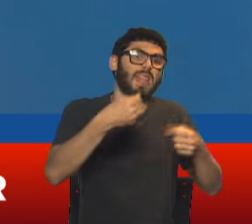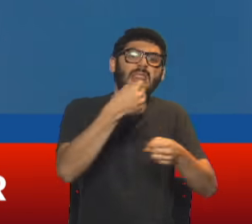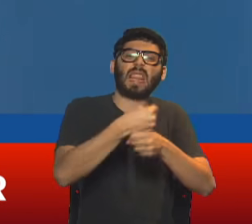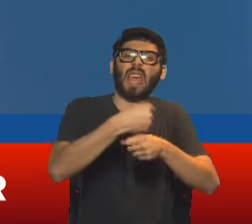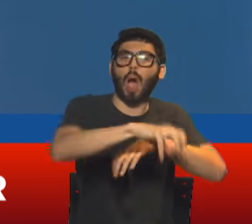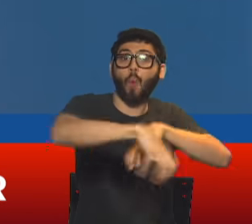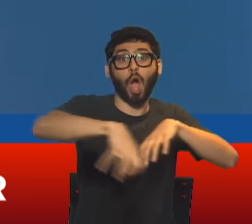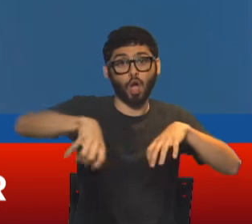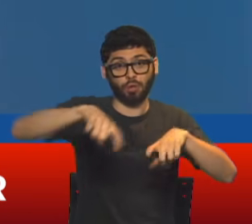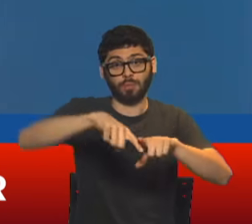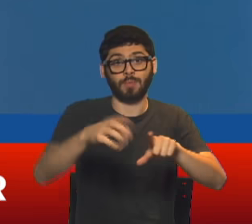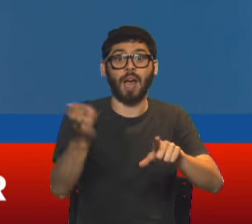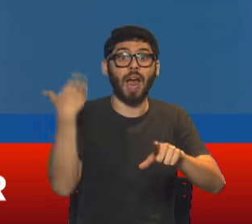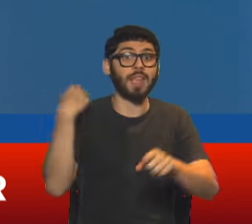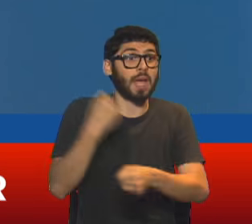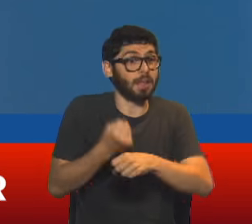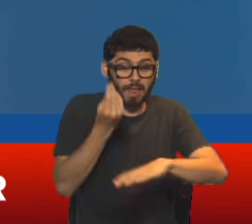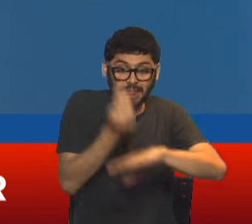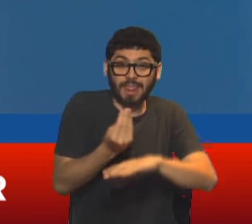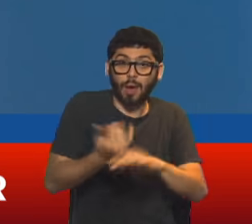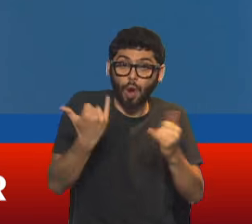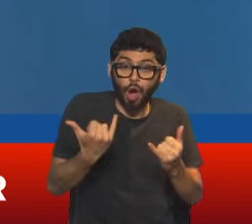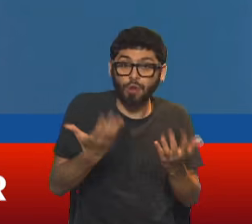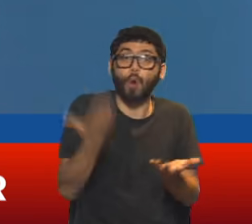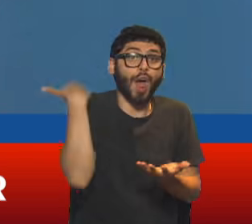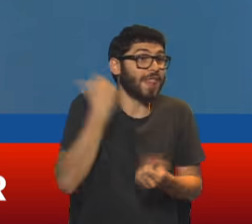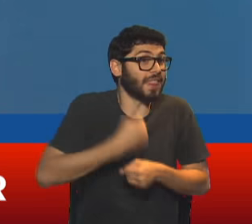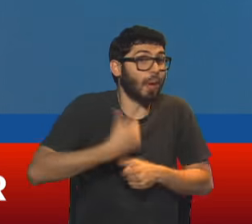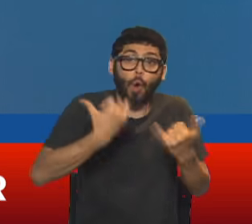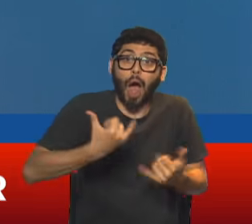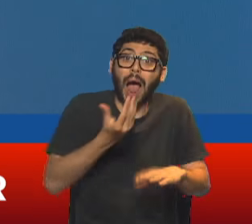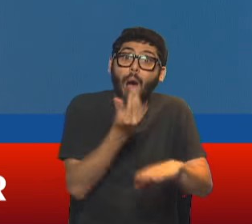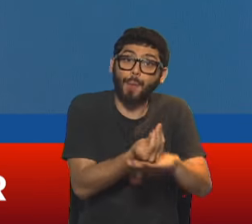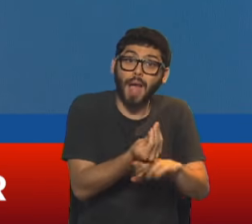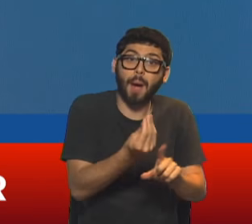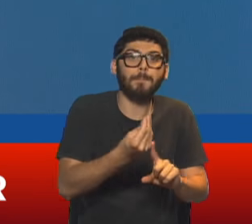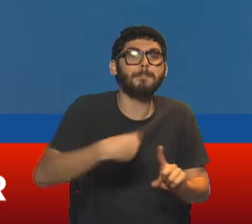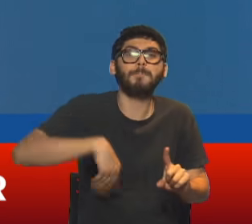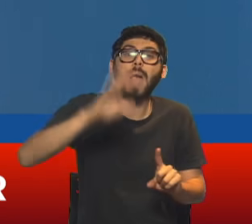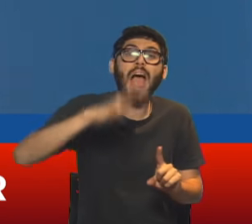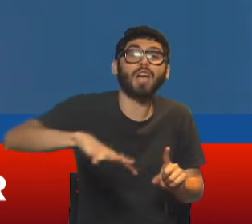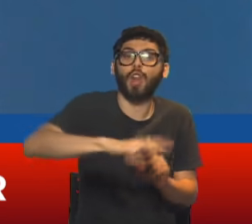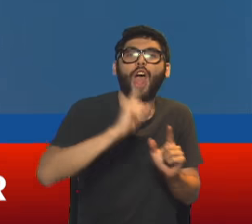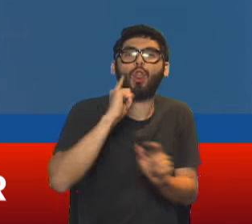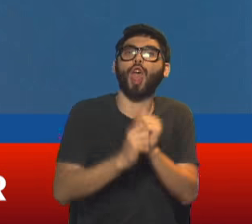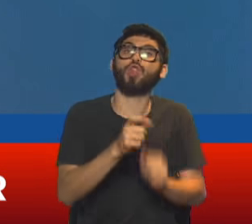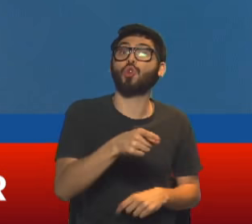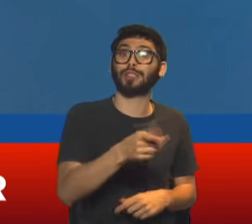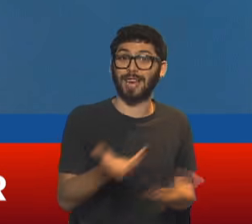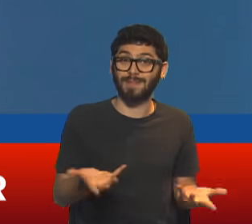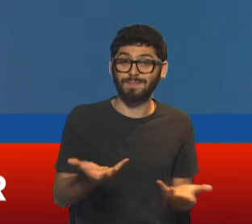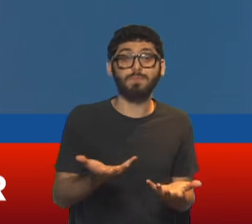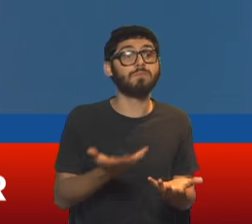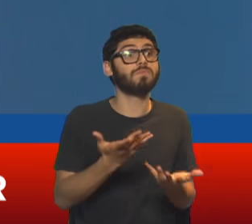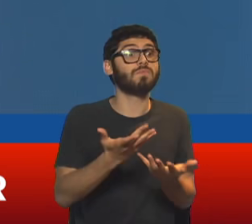fueron parte cuando eran población económicamente activa vale decir cuando trabajaban eran en su mayoría del sector industrial entonces hay un promedio